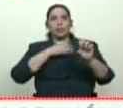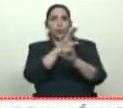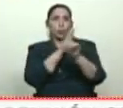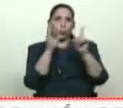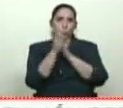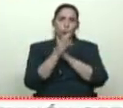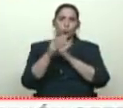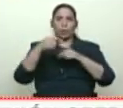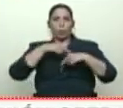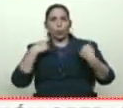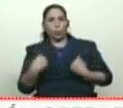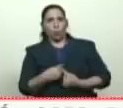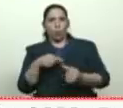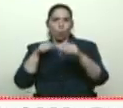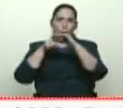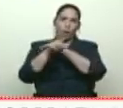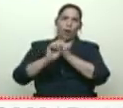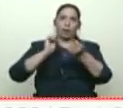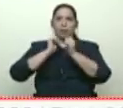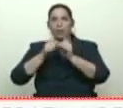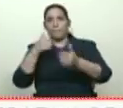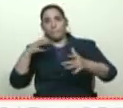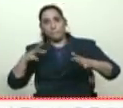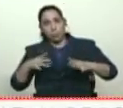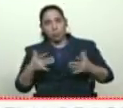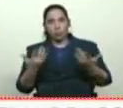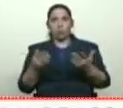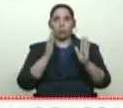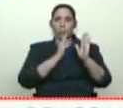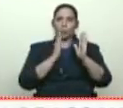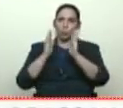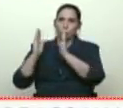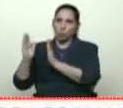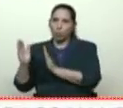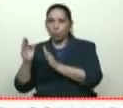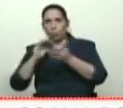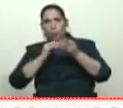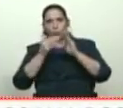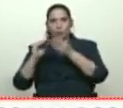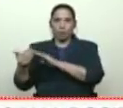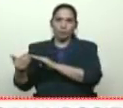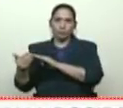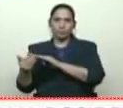Corazón Adentro, el deporte, la recreación, la organización de la comunidad.